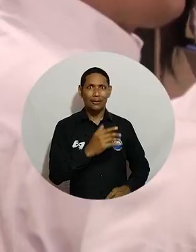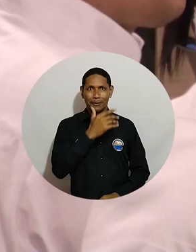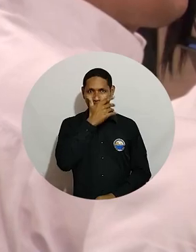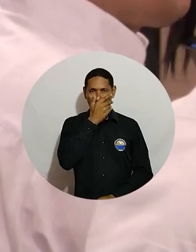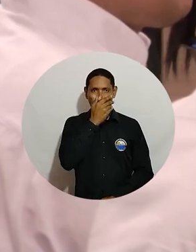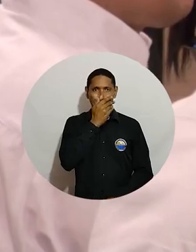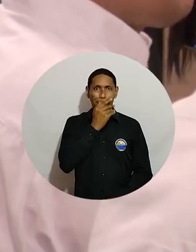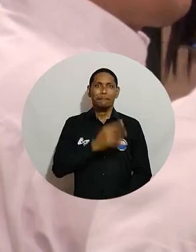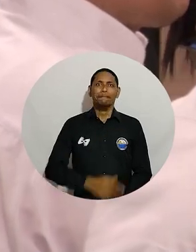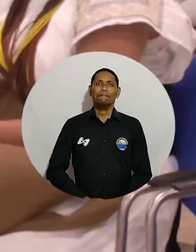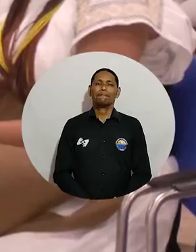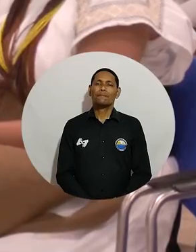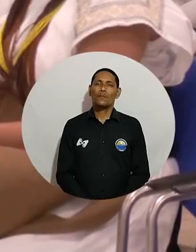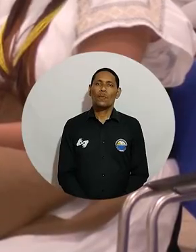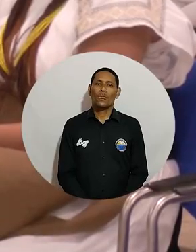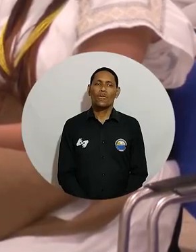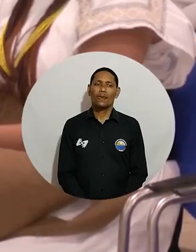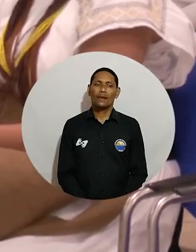escuchados.